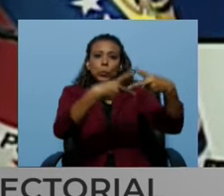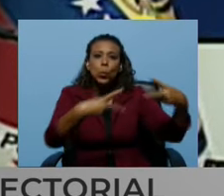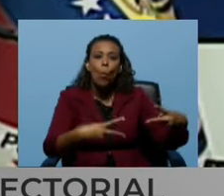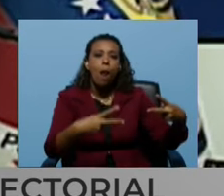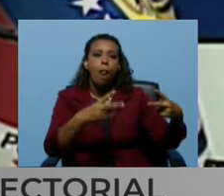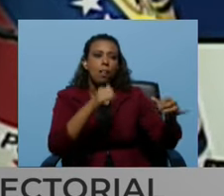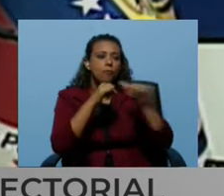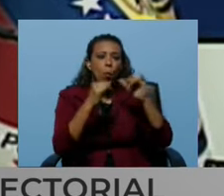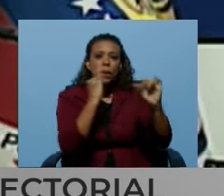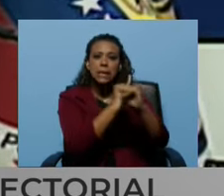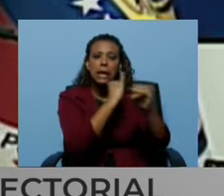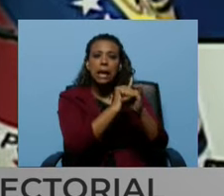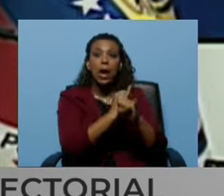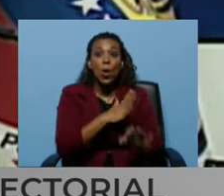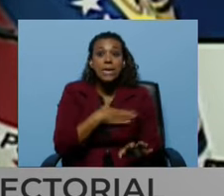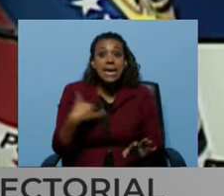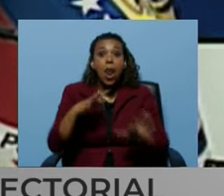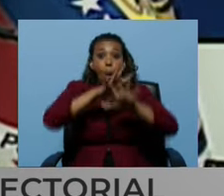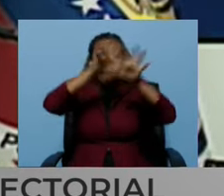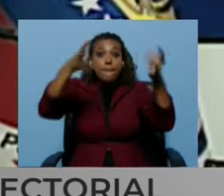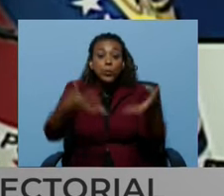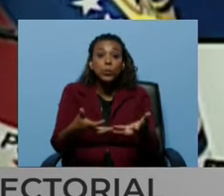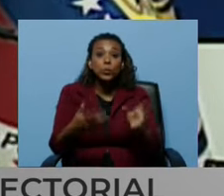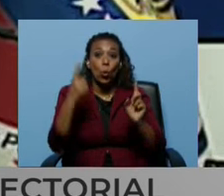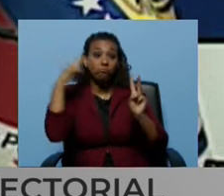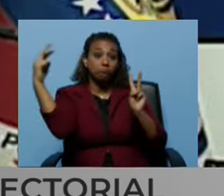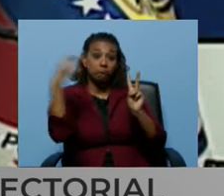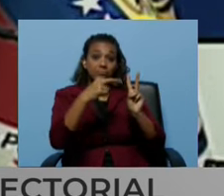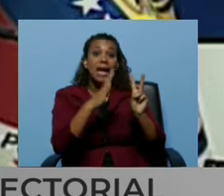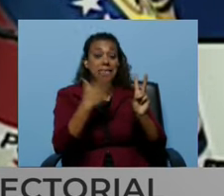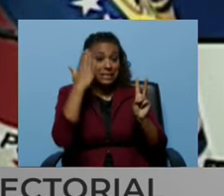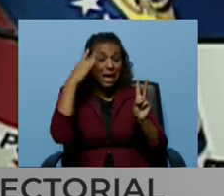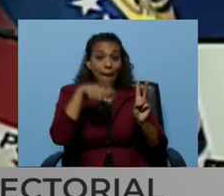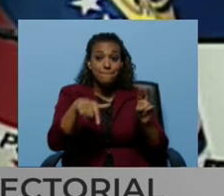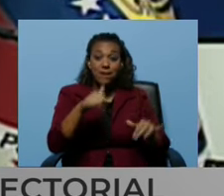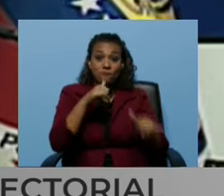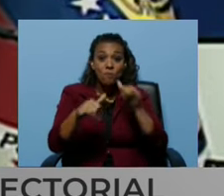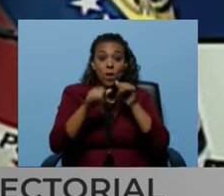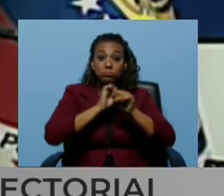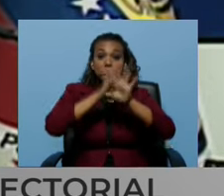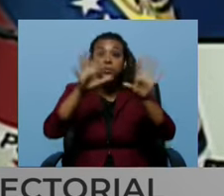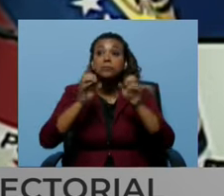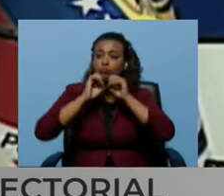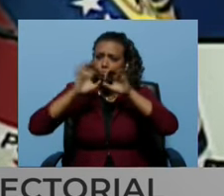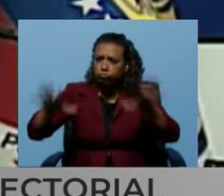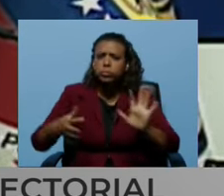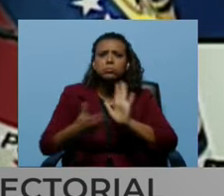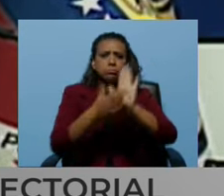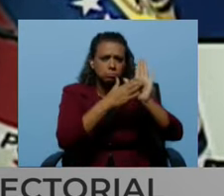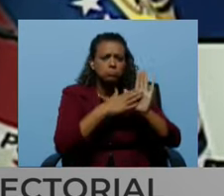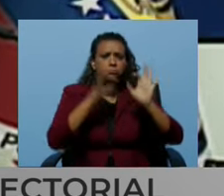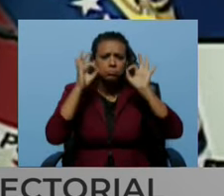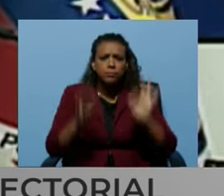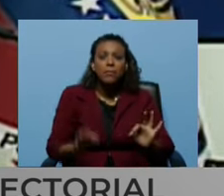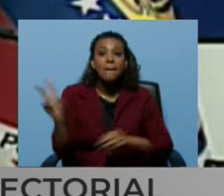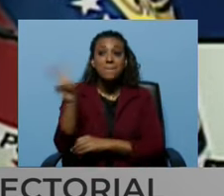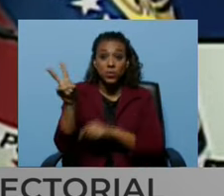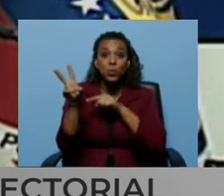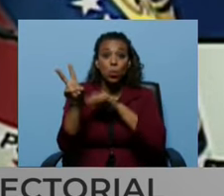Estado. Lo que queremos que el mundo sepa, y esto lo decimos con mucha firmeza, que